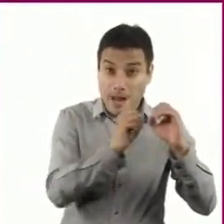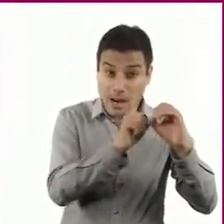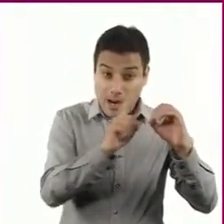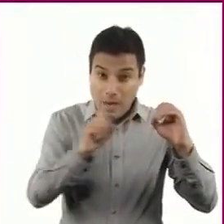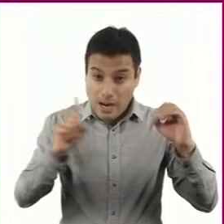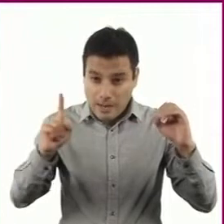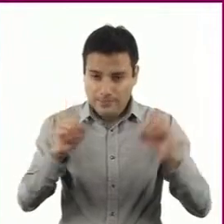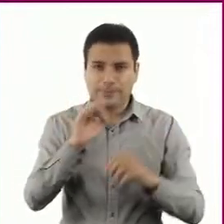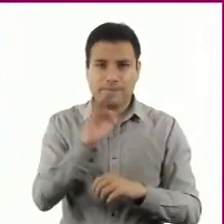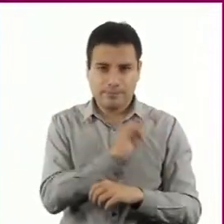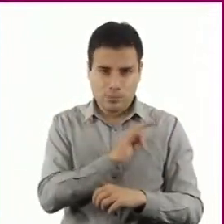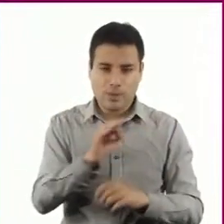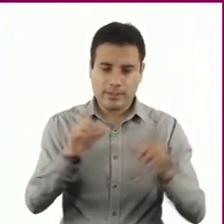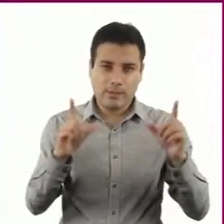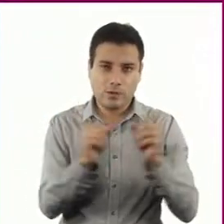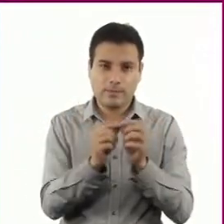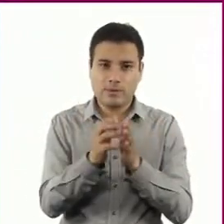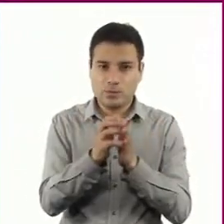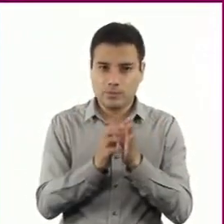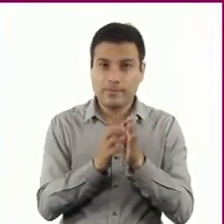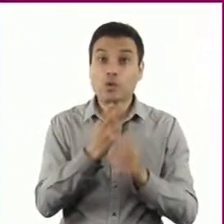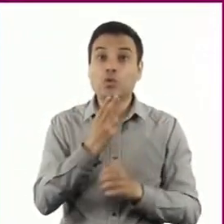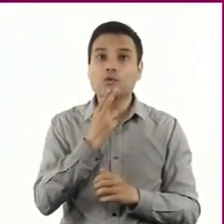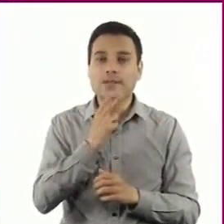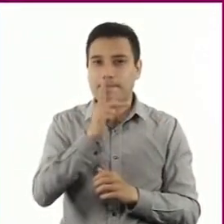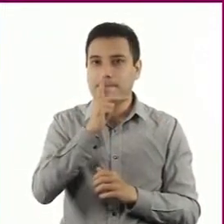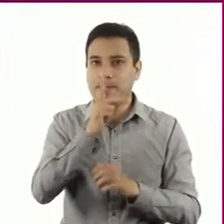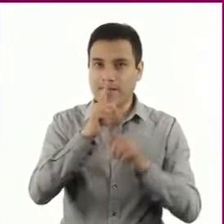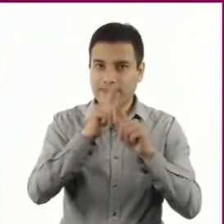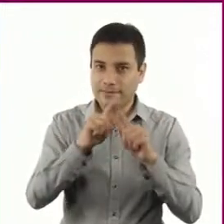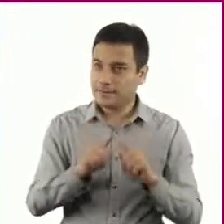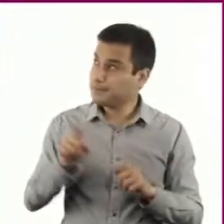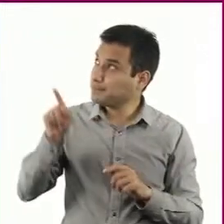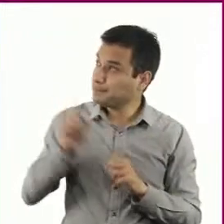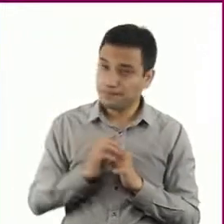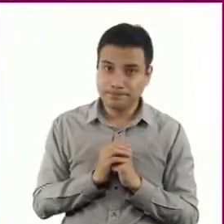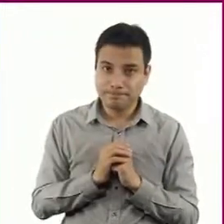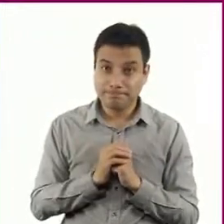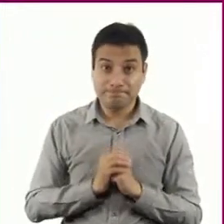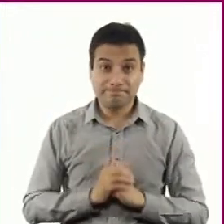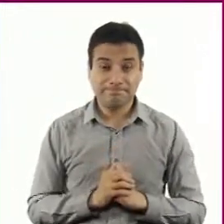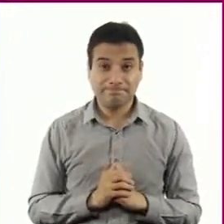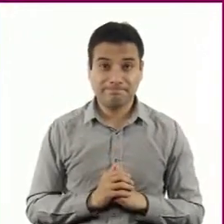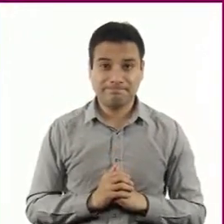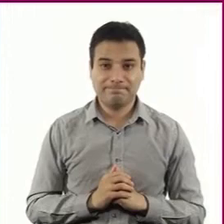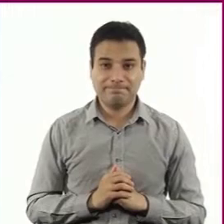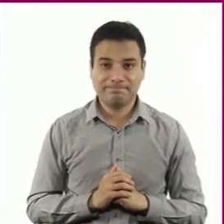illón, millón, billón, trillón y así sucesivamente.